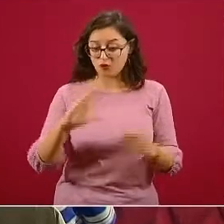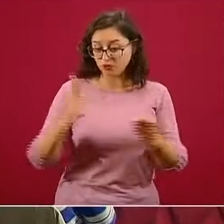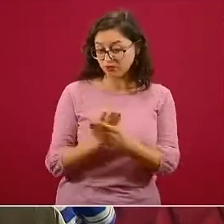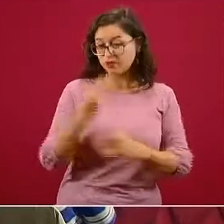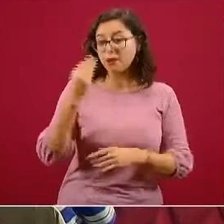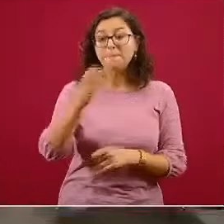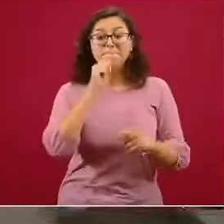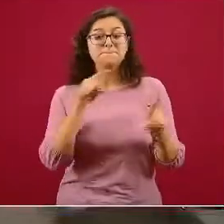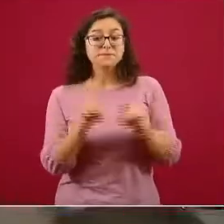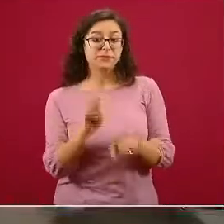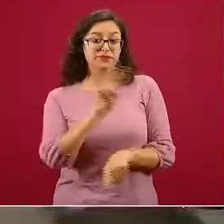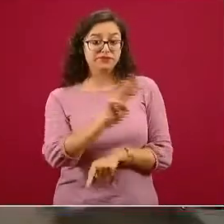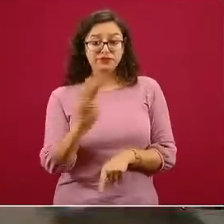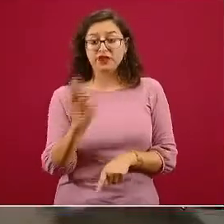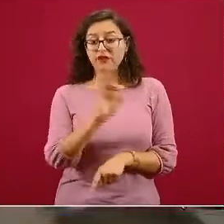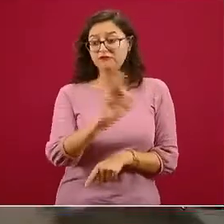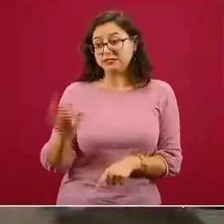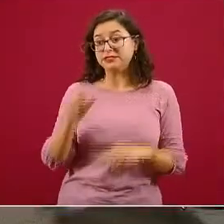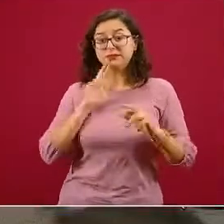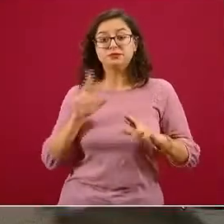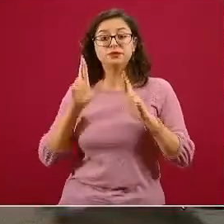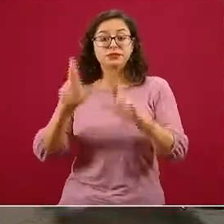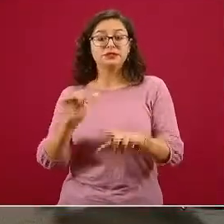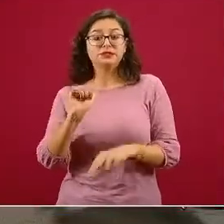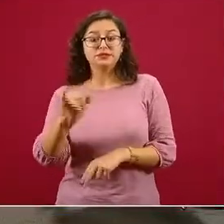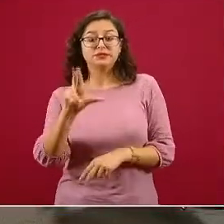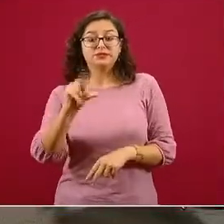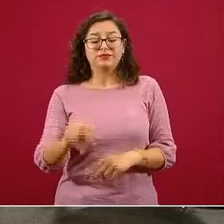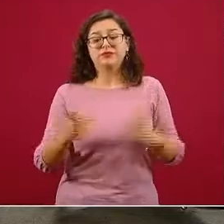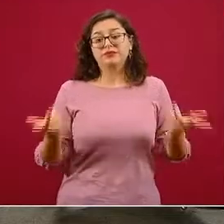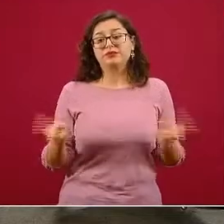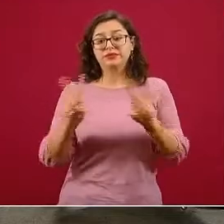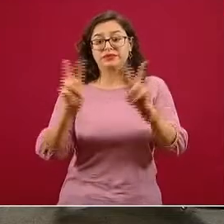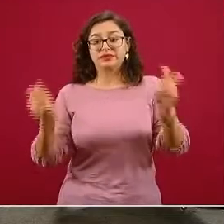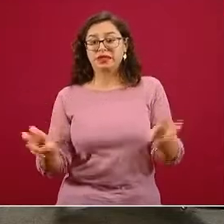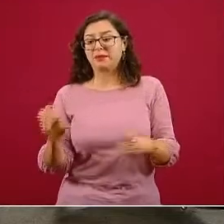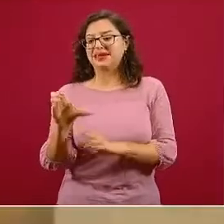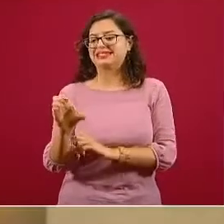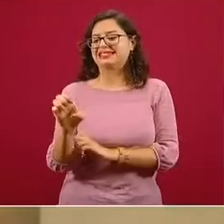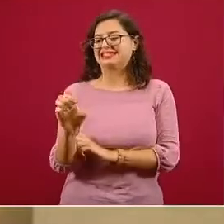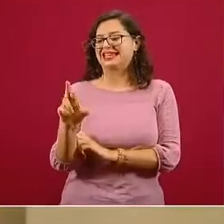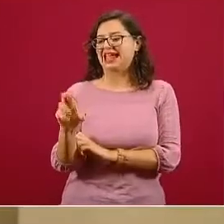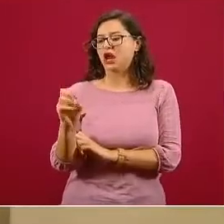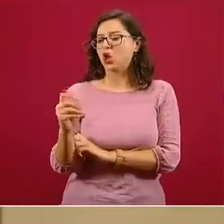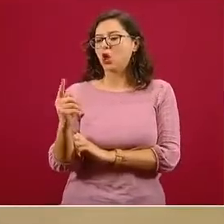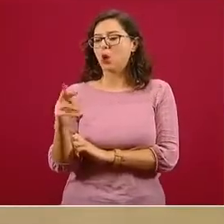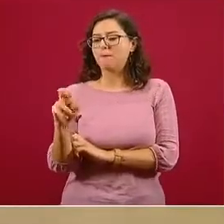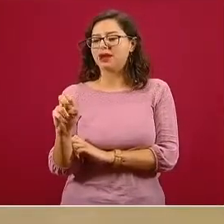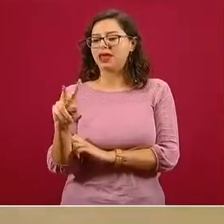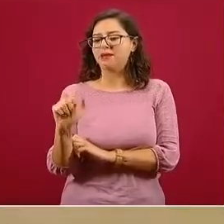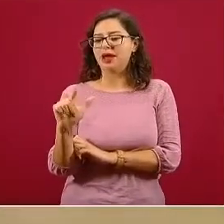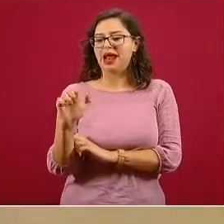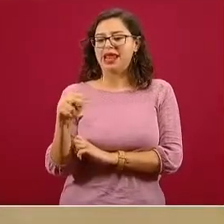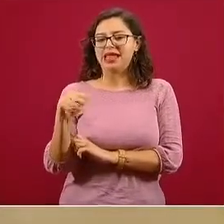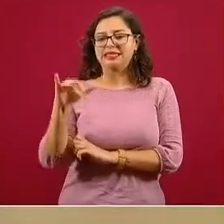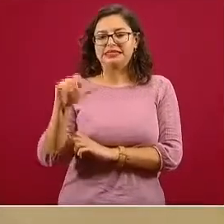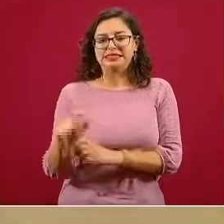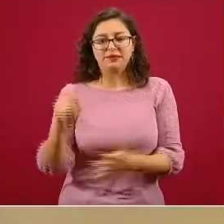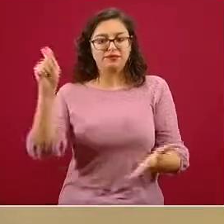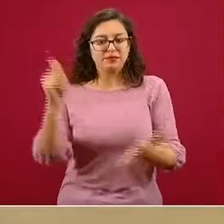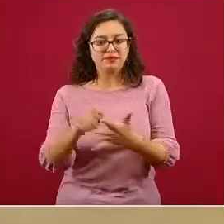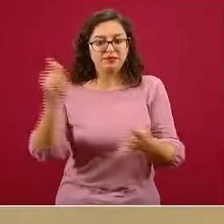su resultado. Es muy importante saber que la seroprevalencia de COVID-19 servirá para conocer si usted